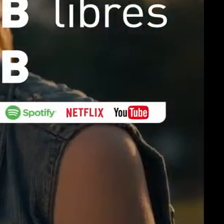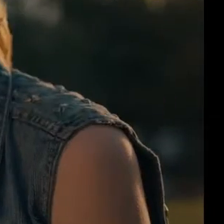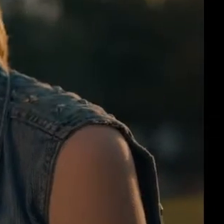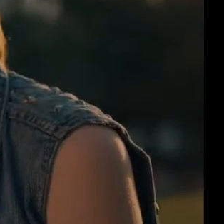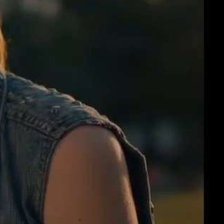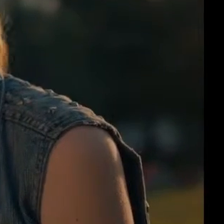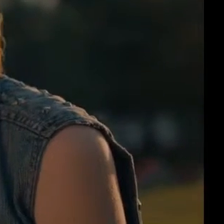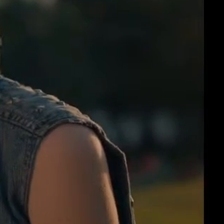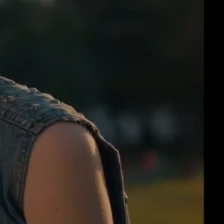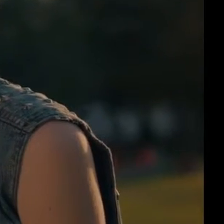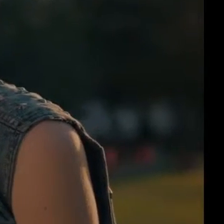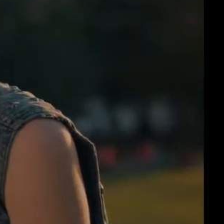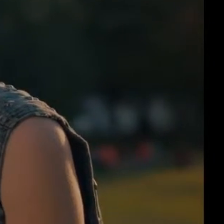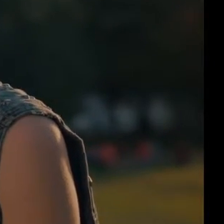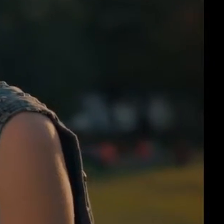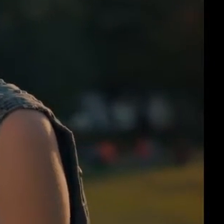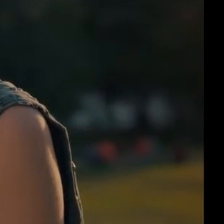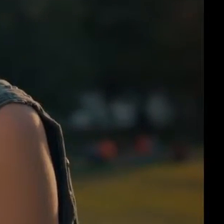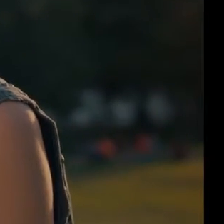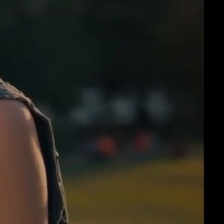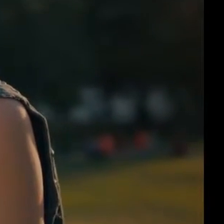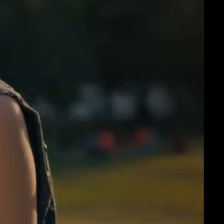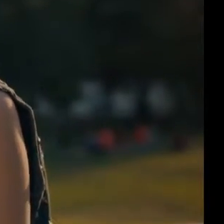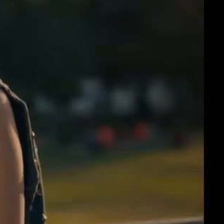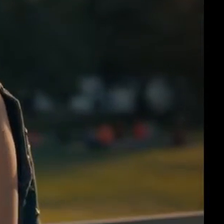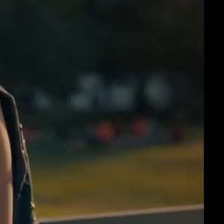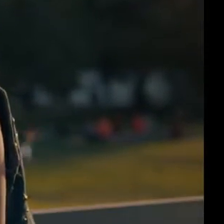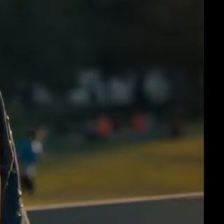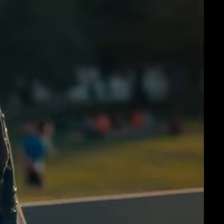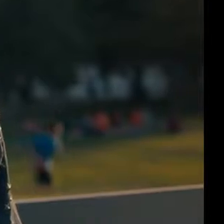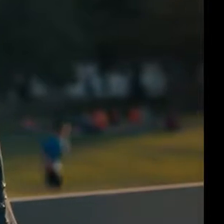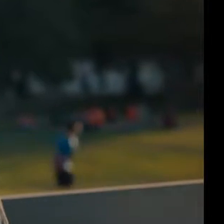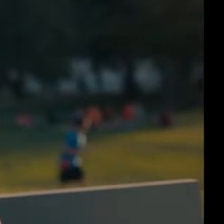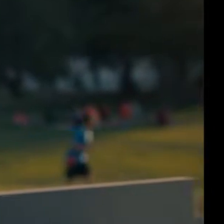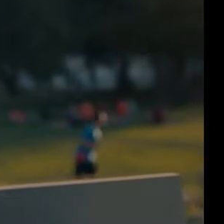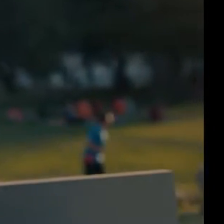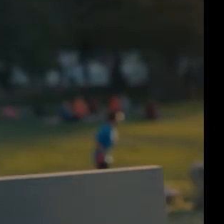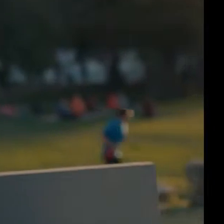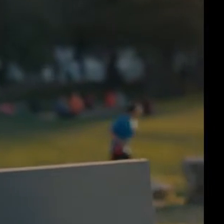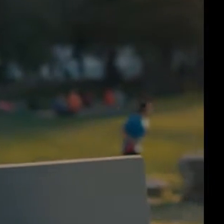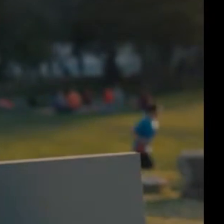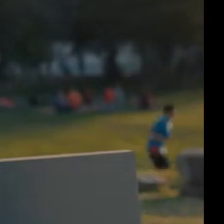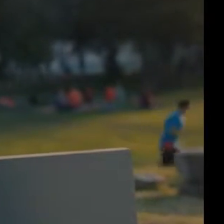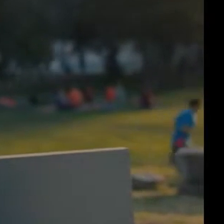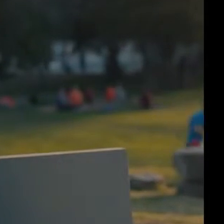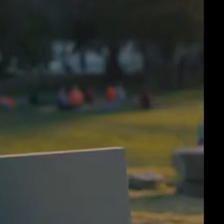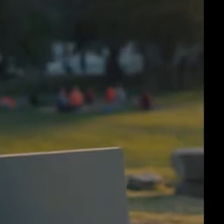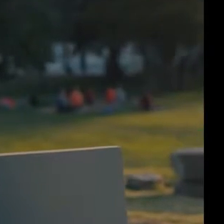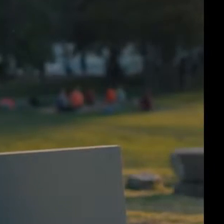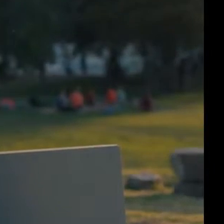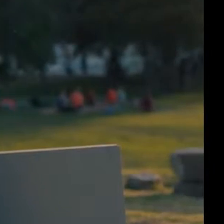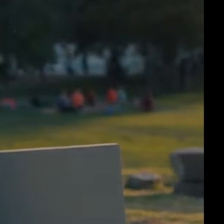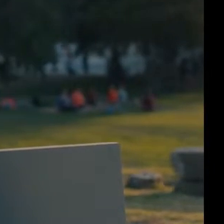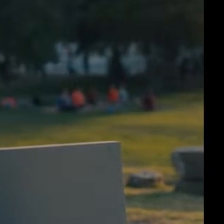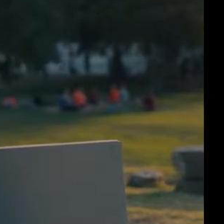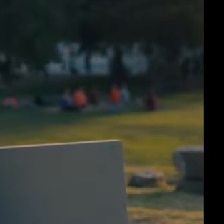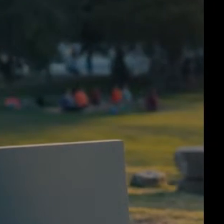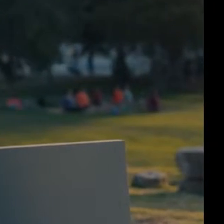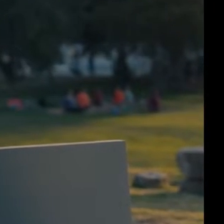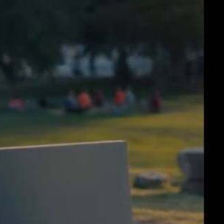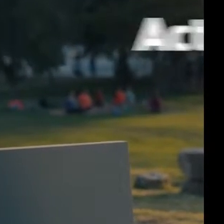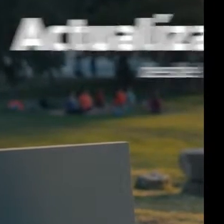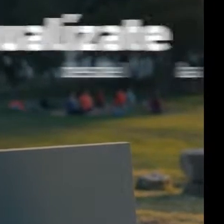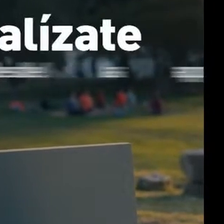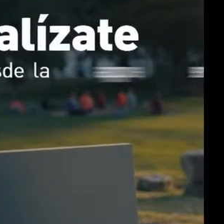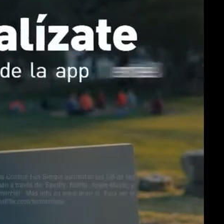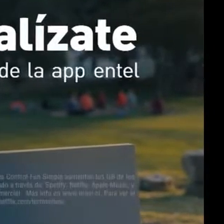video, y hasta 350 minutos para hablar, por solo 14.990 pesos mensuales. Trae tu equipo o llévate uno nuevo.